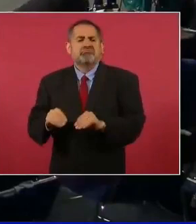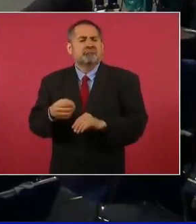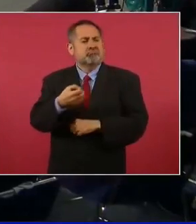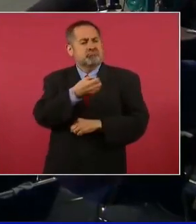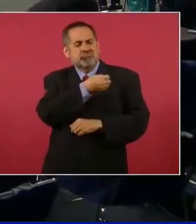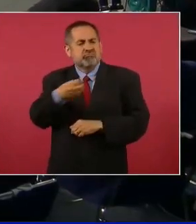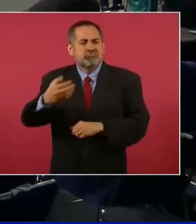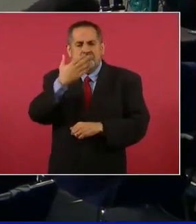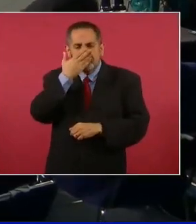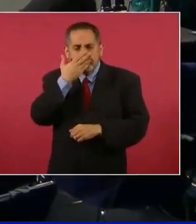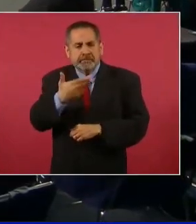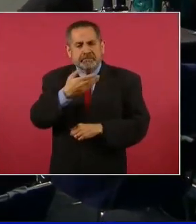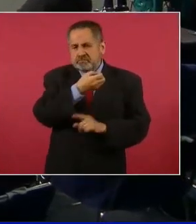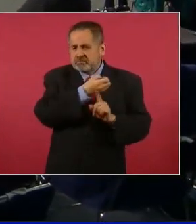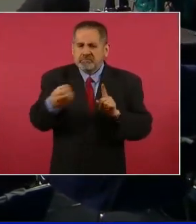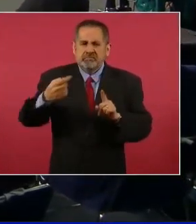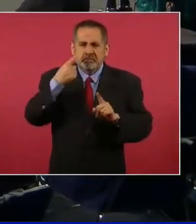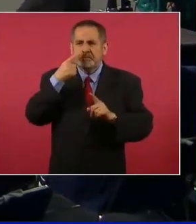democrático.